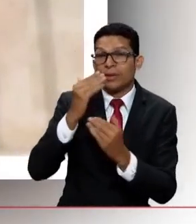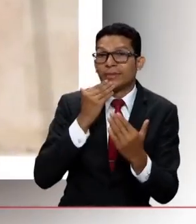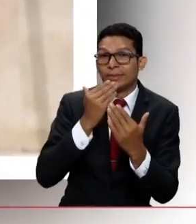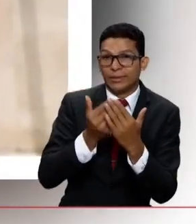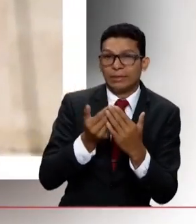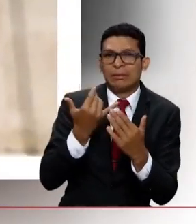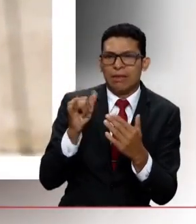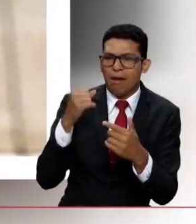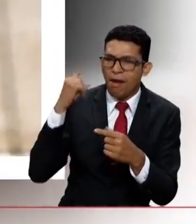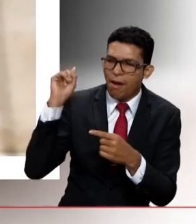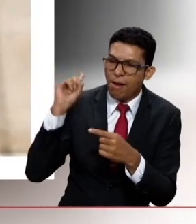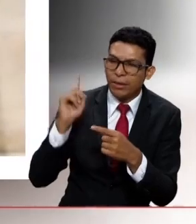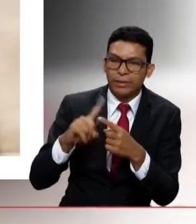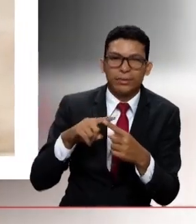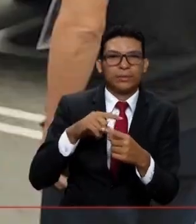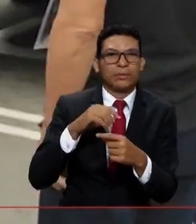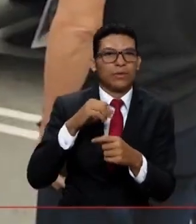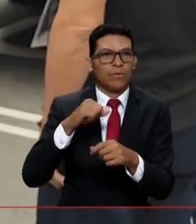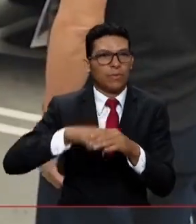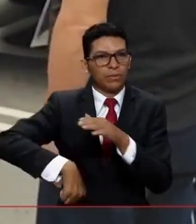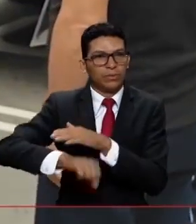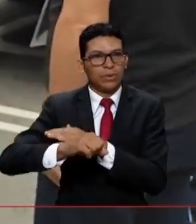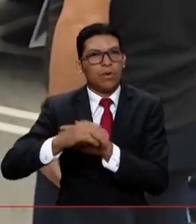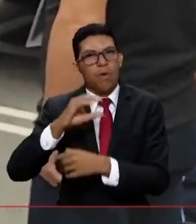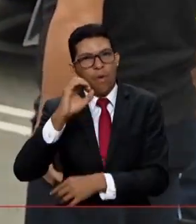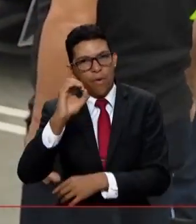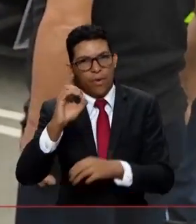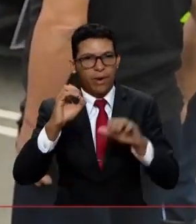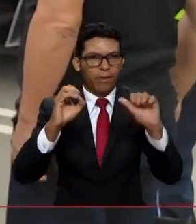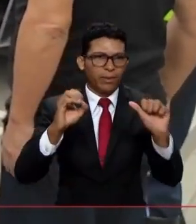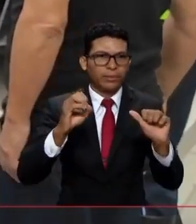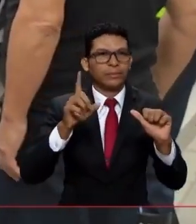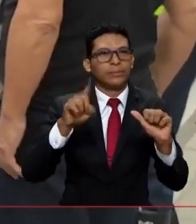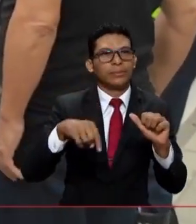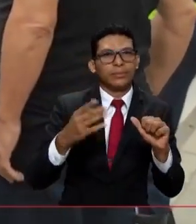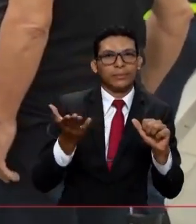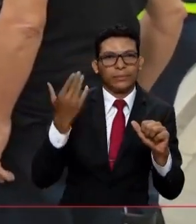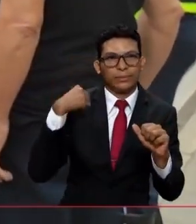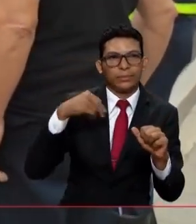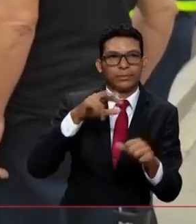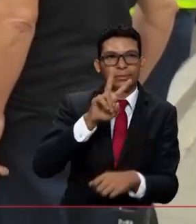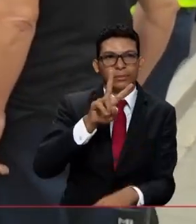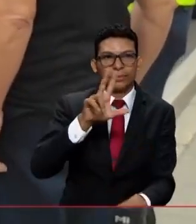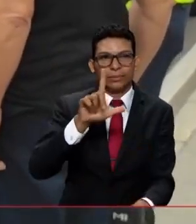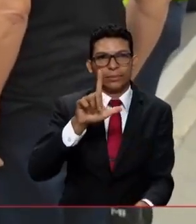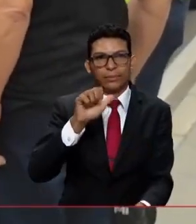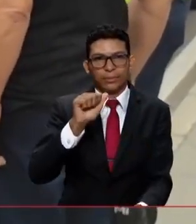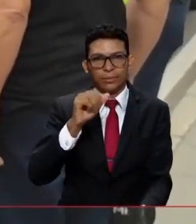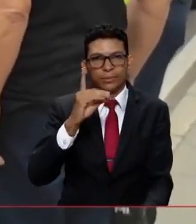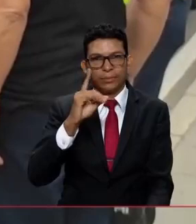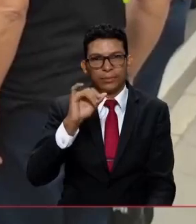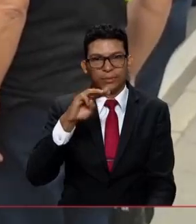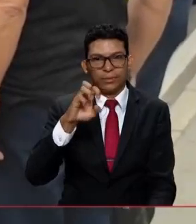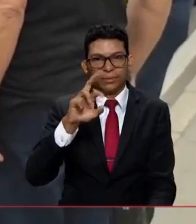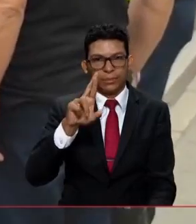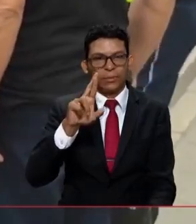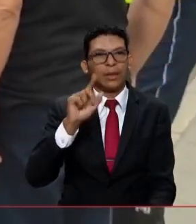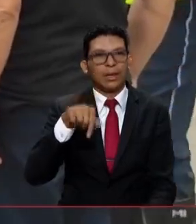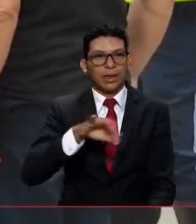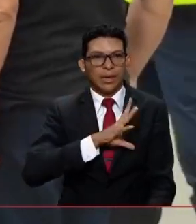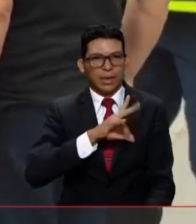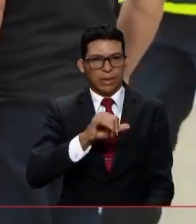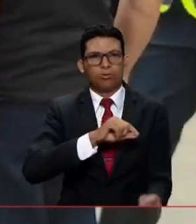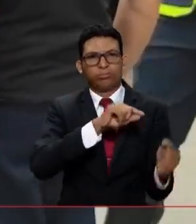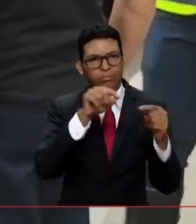años en el fútbol, con el masculino, he tenido la oportunidad cuando la época de Vladimir Popovic de venir aquí a